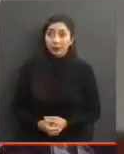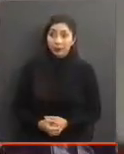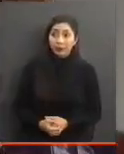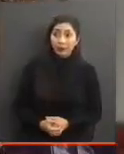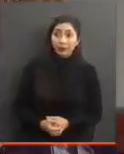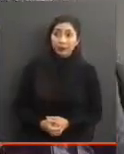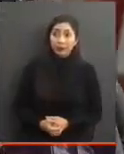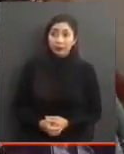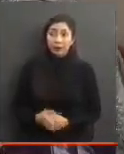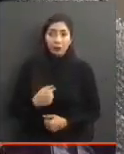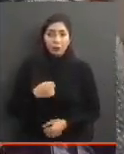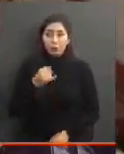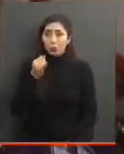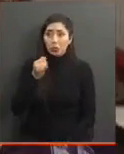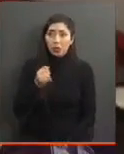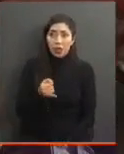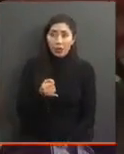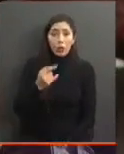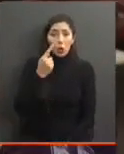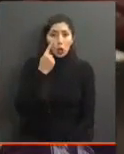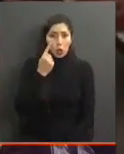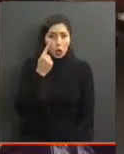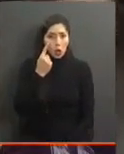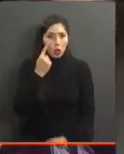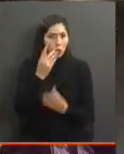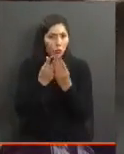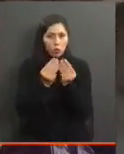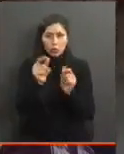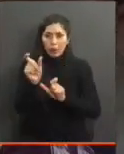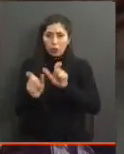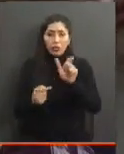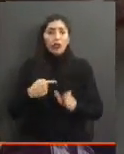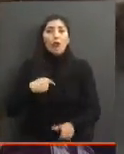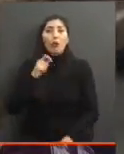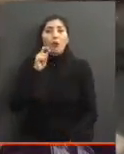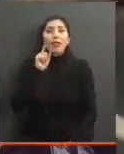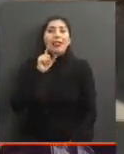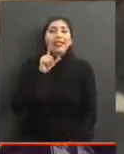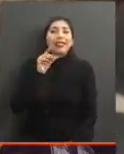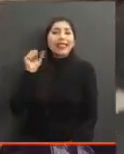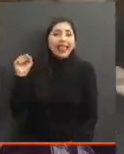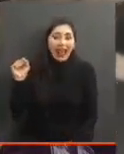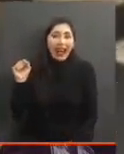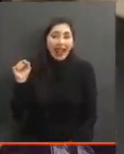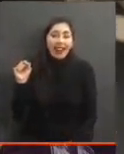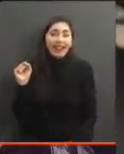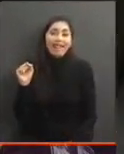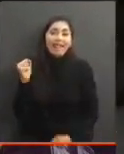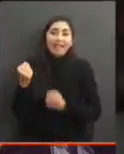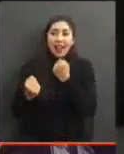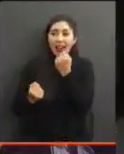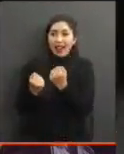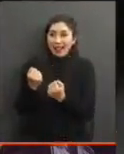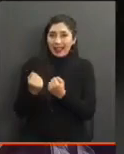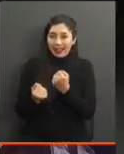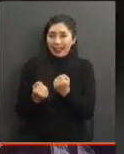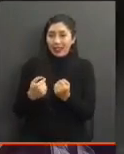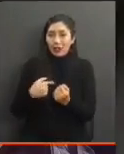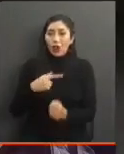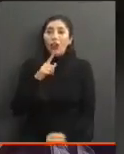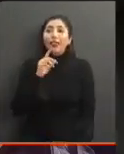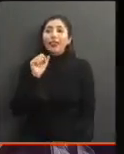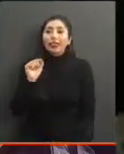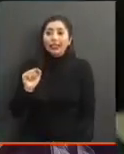Siempre. Conozco a harta gente. Soy la tía del baile. Sí. La tía de Ray Pillán.